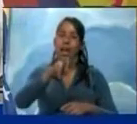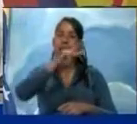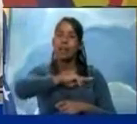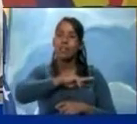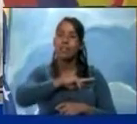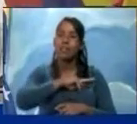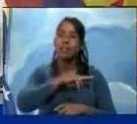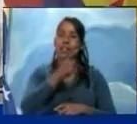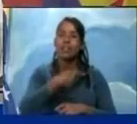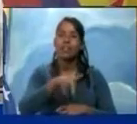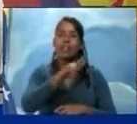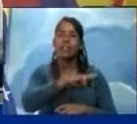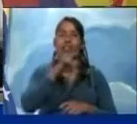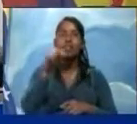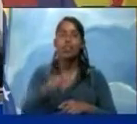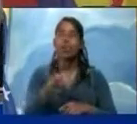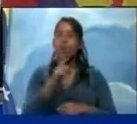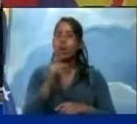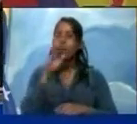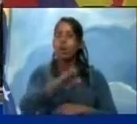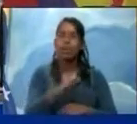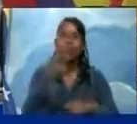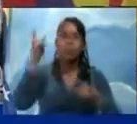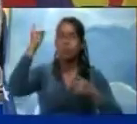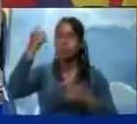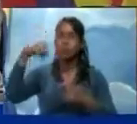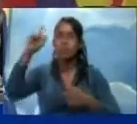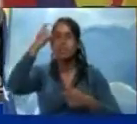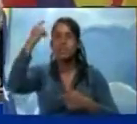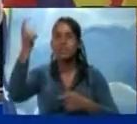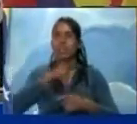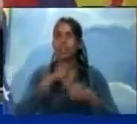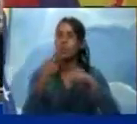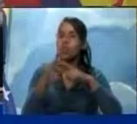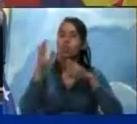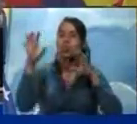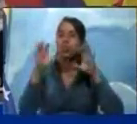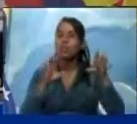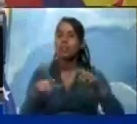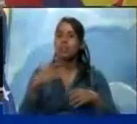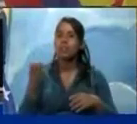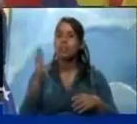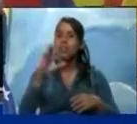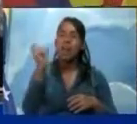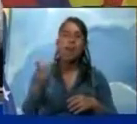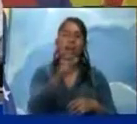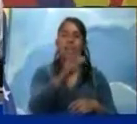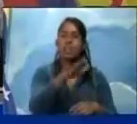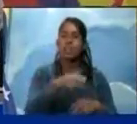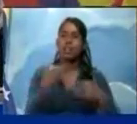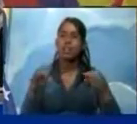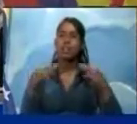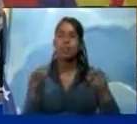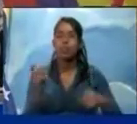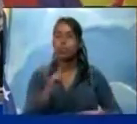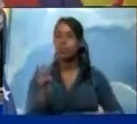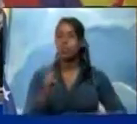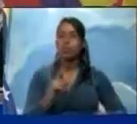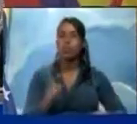Argentina, oiga, no es la presidenta de un país por ahí que la gente anda montado en burro,